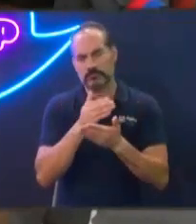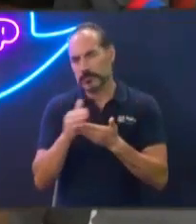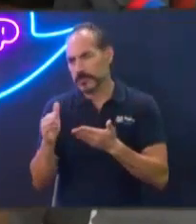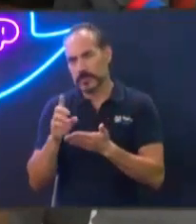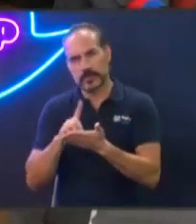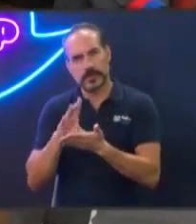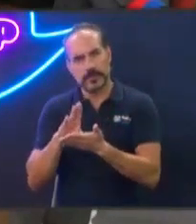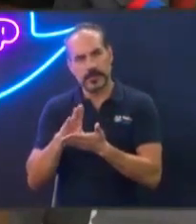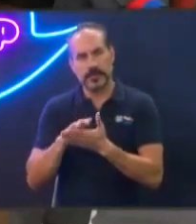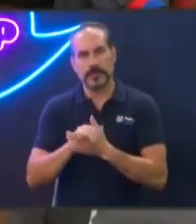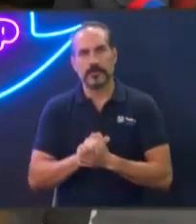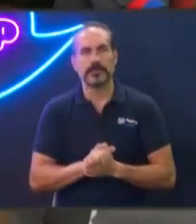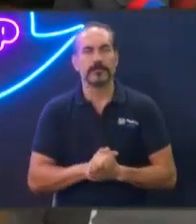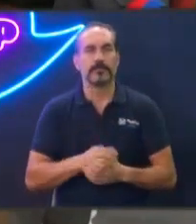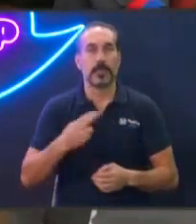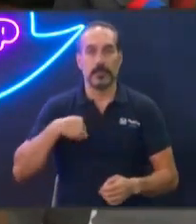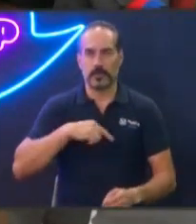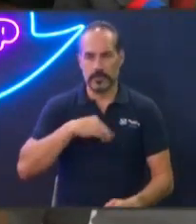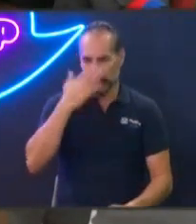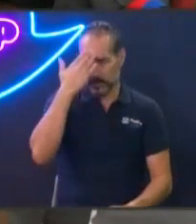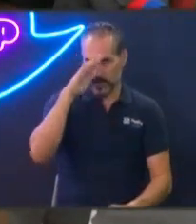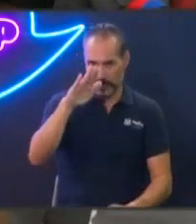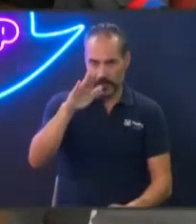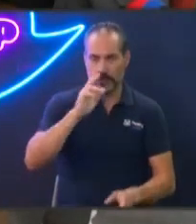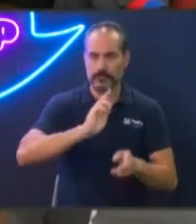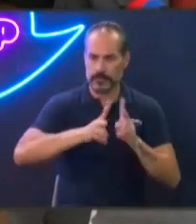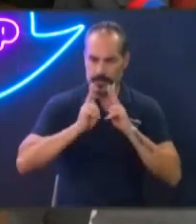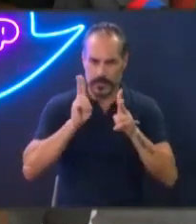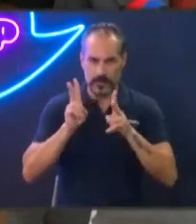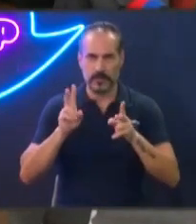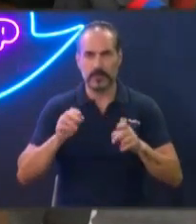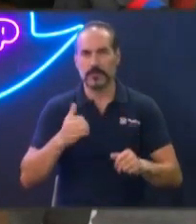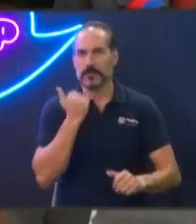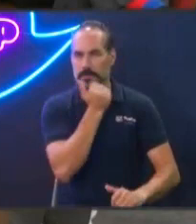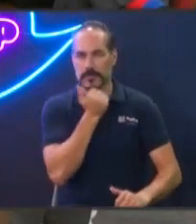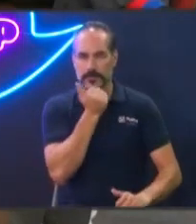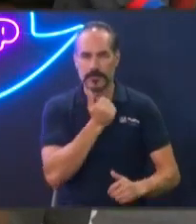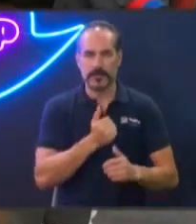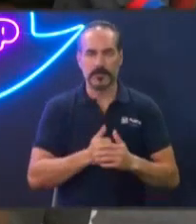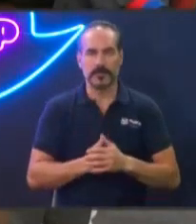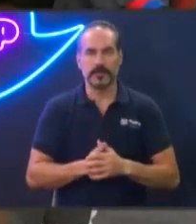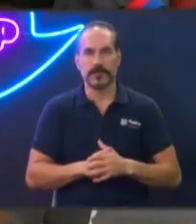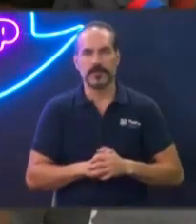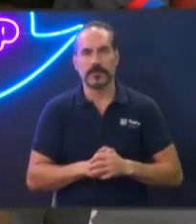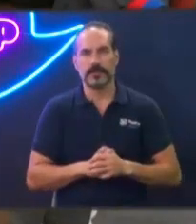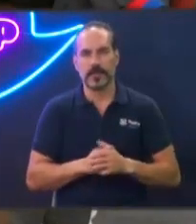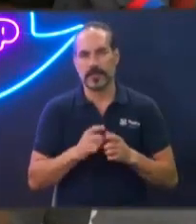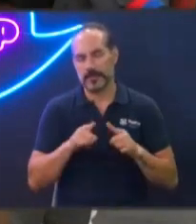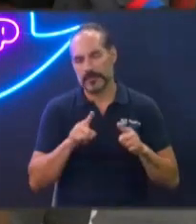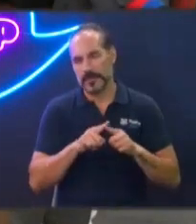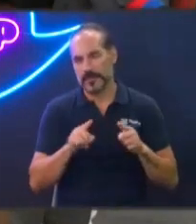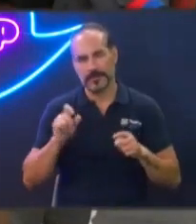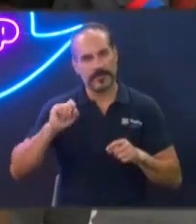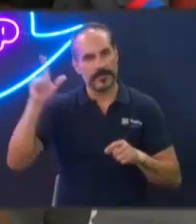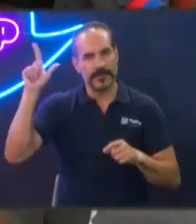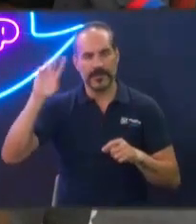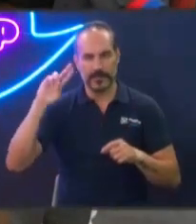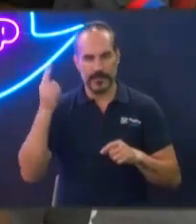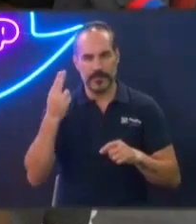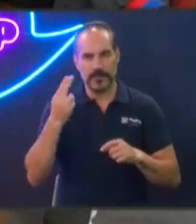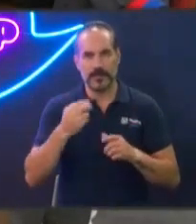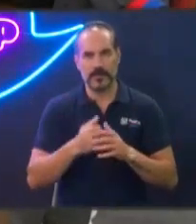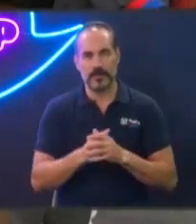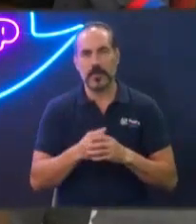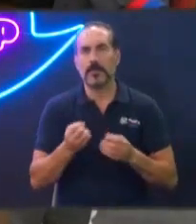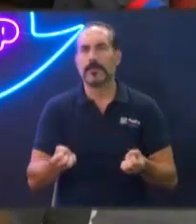fíjate que nos dábamos cuenta Charlando con los chicos que ahora están cursando eh las diferentes carreras en la universidad